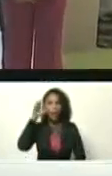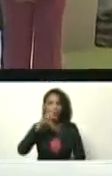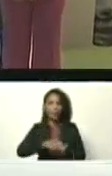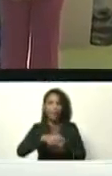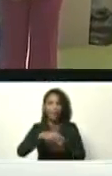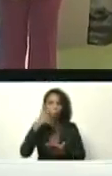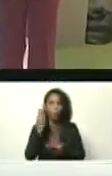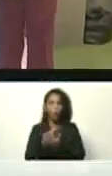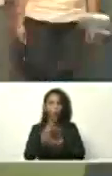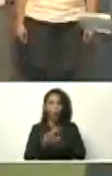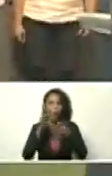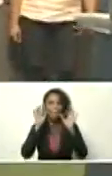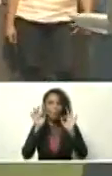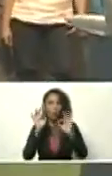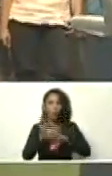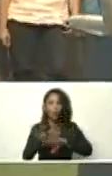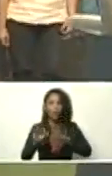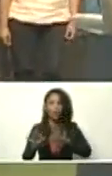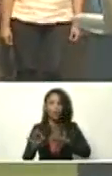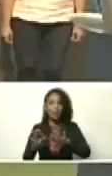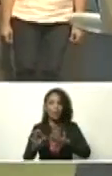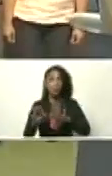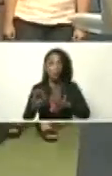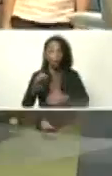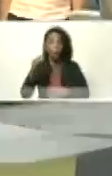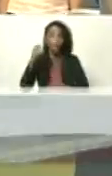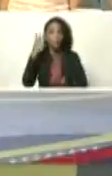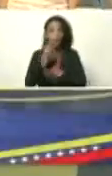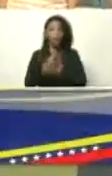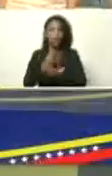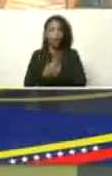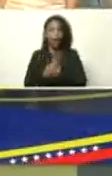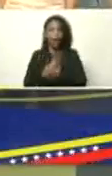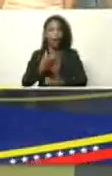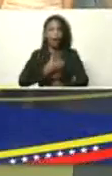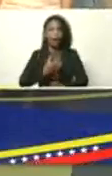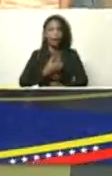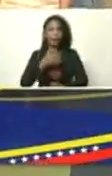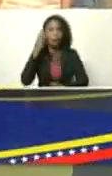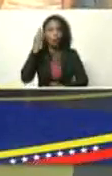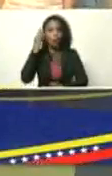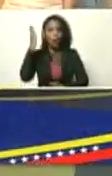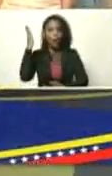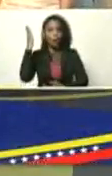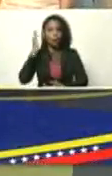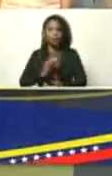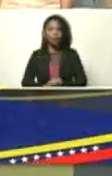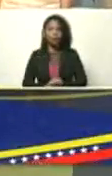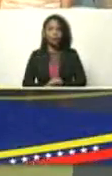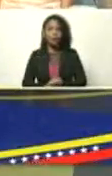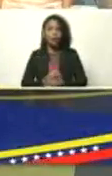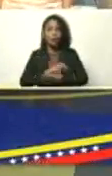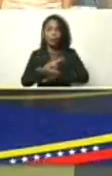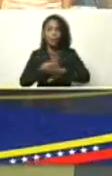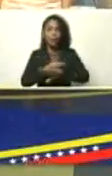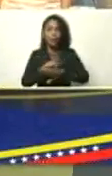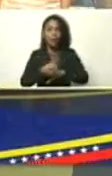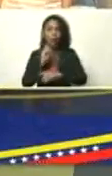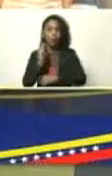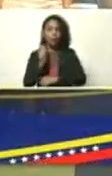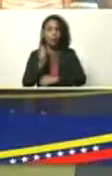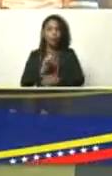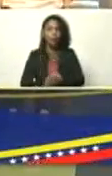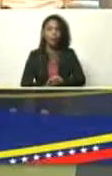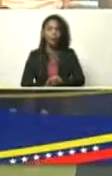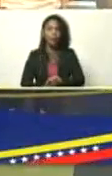Monagas, específicamente el municipio de Maturín, con nuestra alcaldesa Ana Fuente, con nuestra profesora Guille del Ministerio de Finanzas